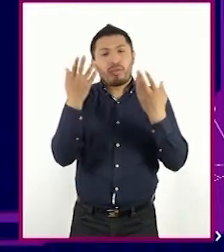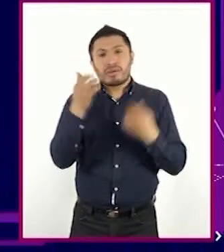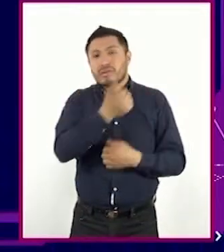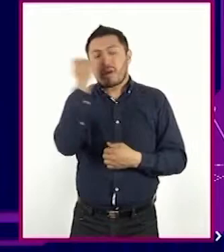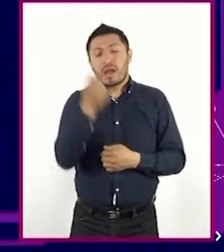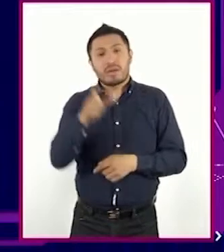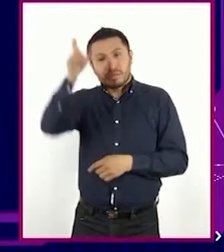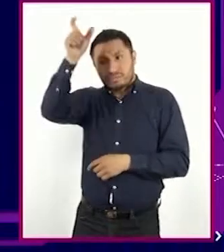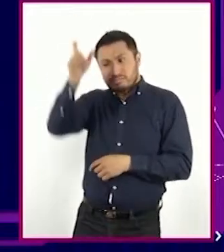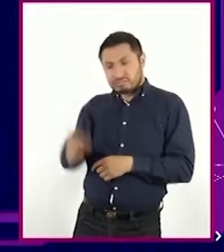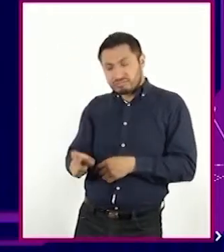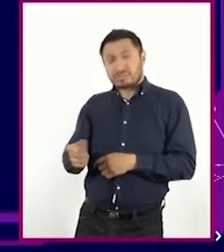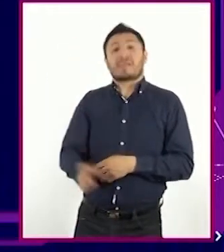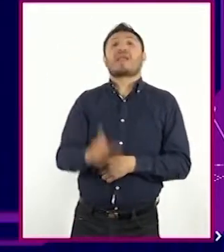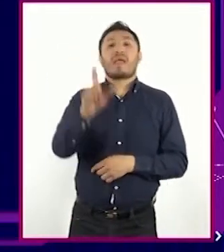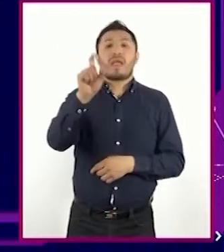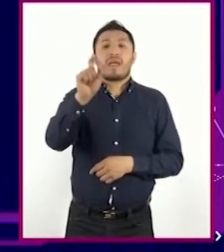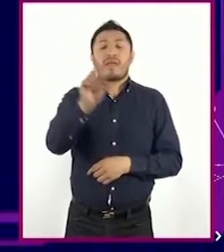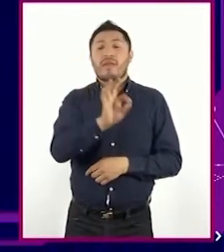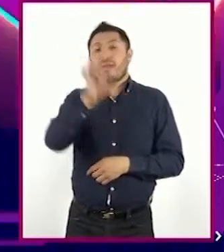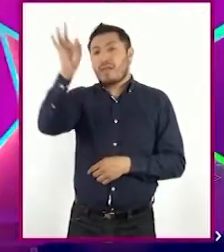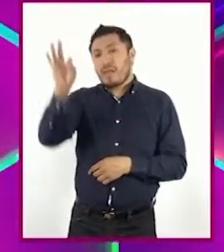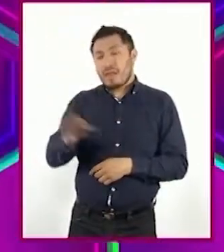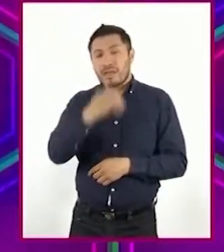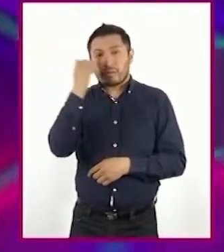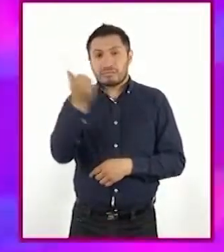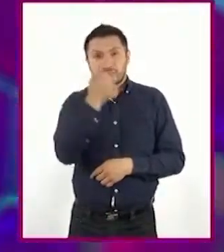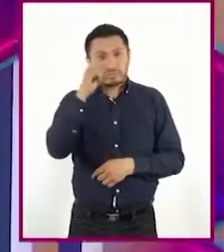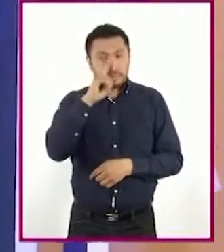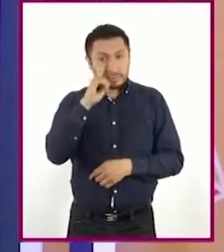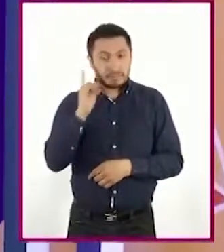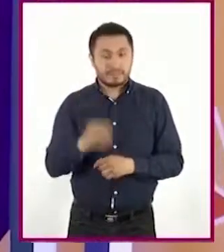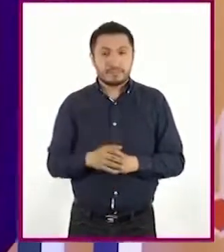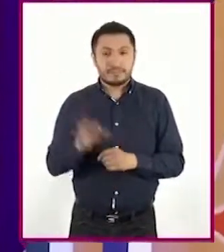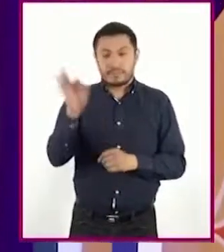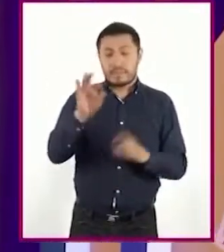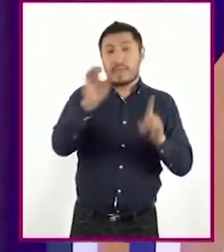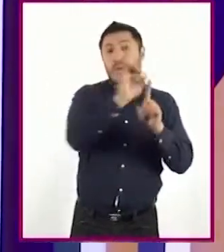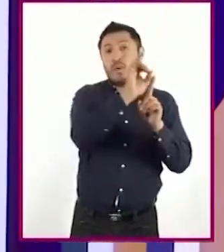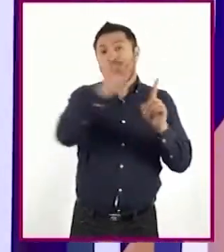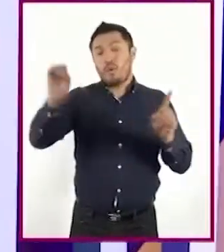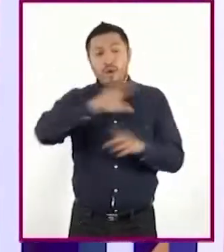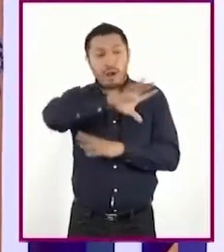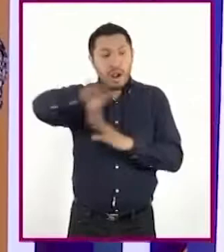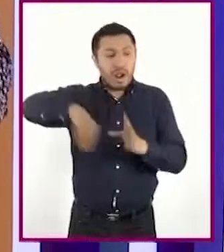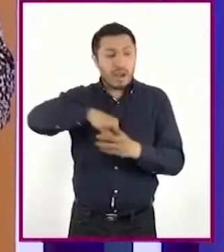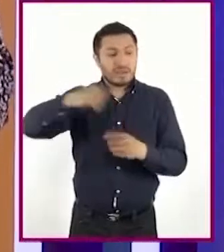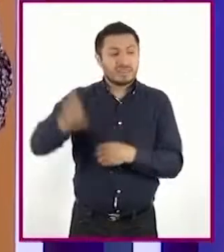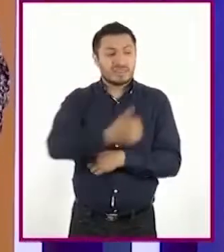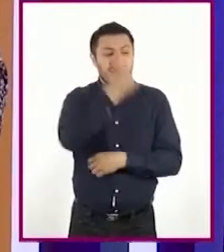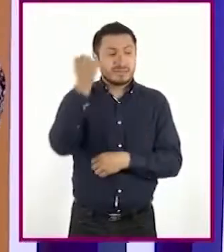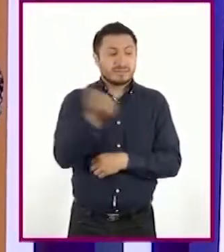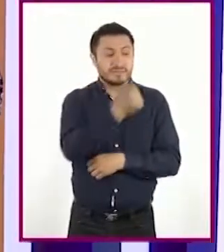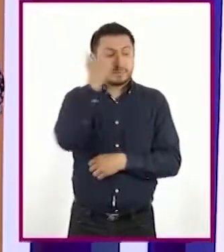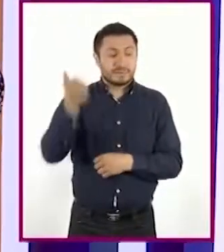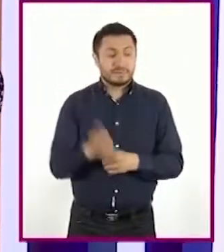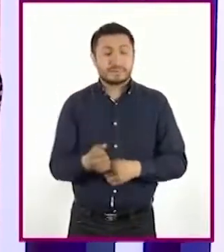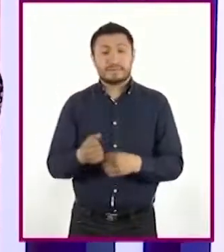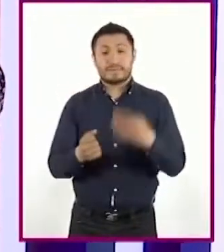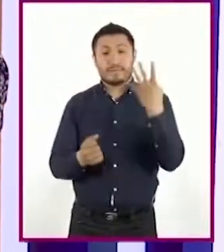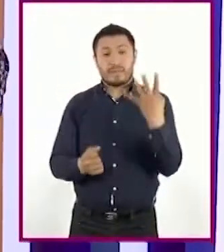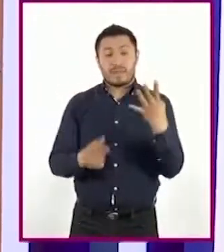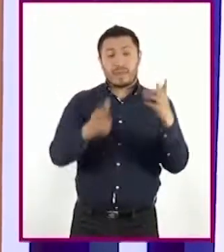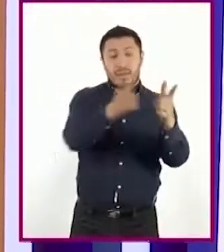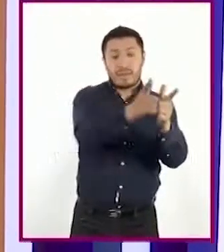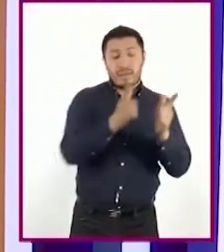columna? 20% de los alumnos. Si se ordena el total de alumnos encuestados en 4